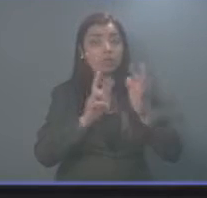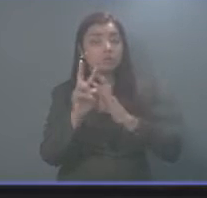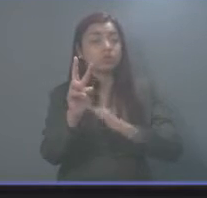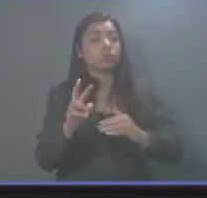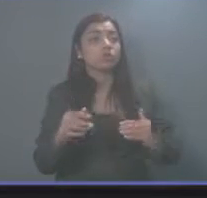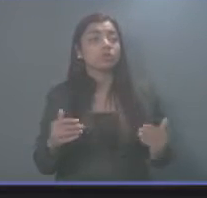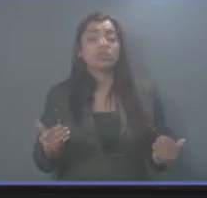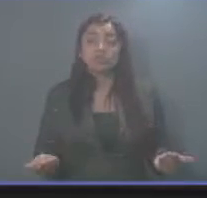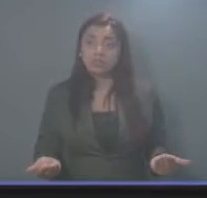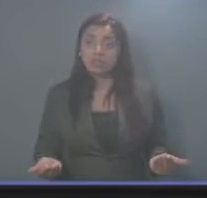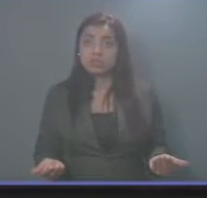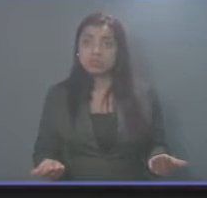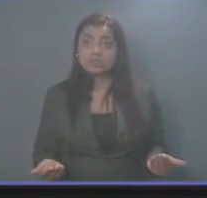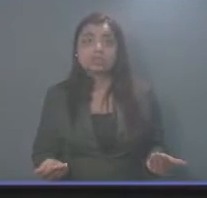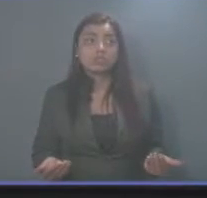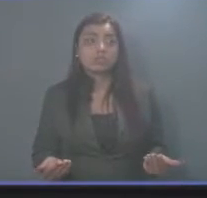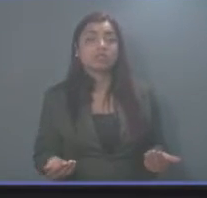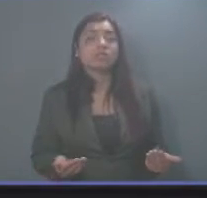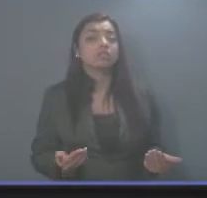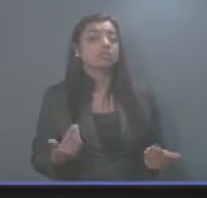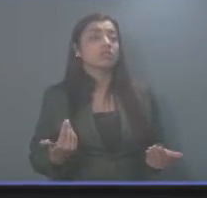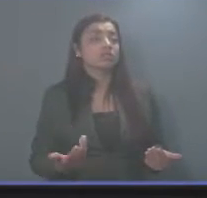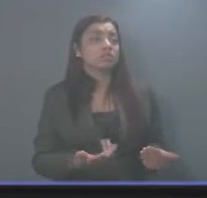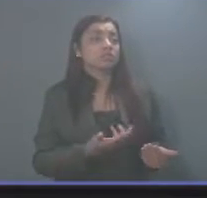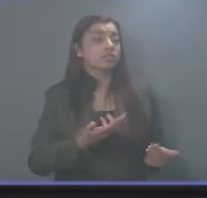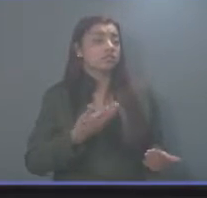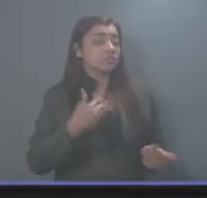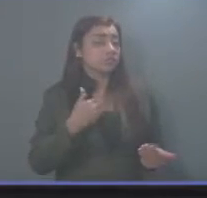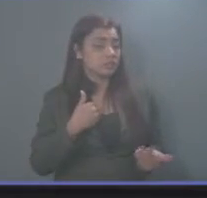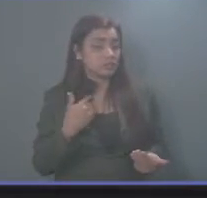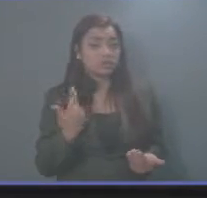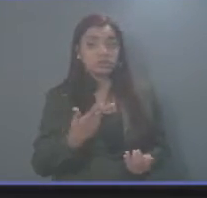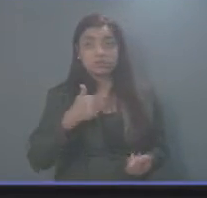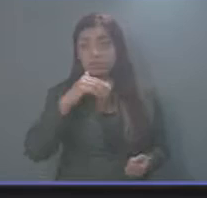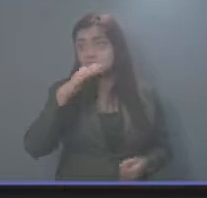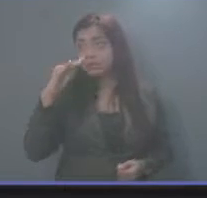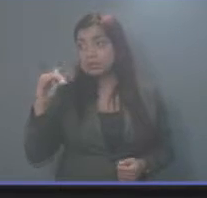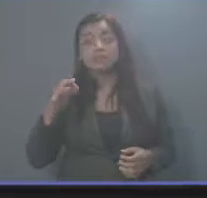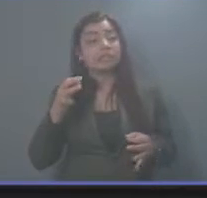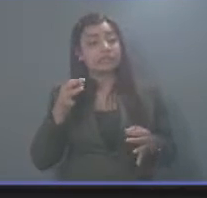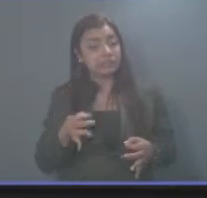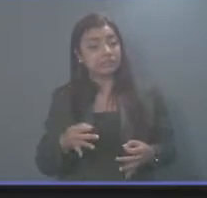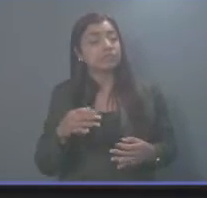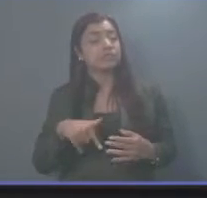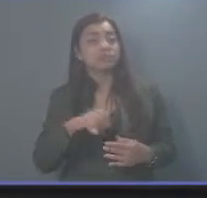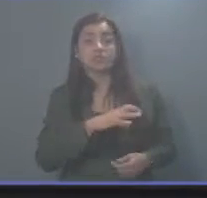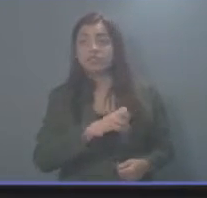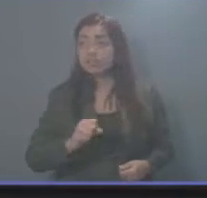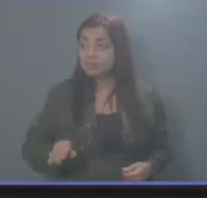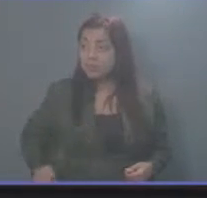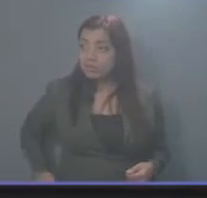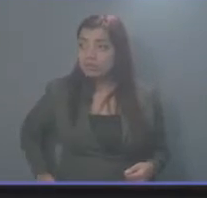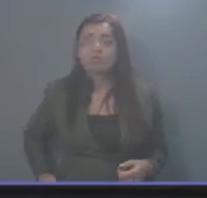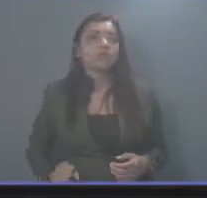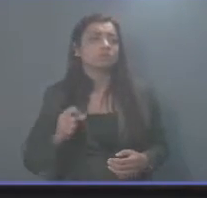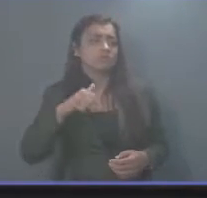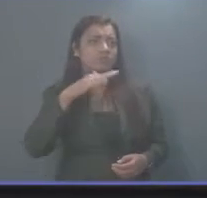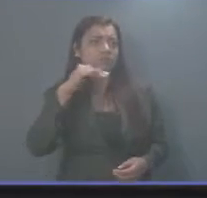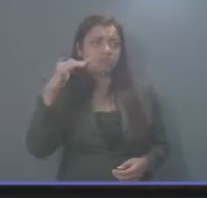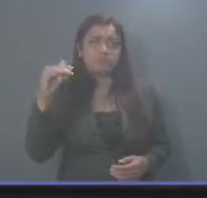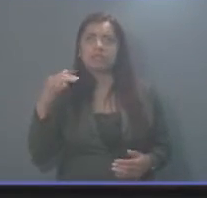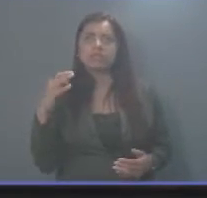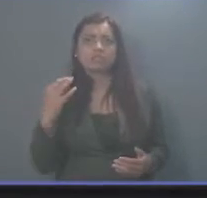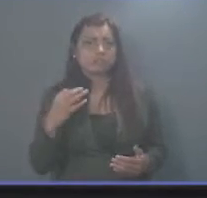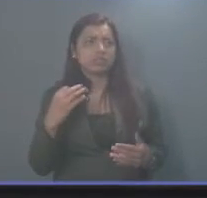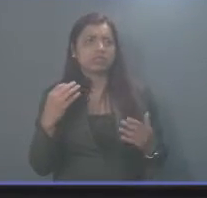oposición ideológica que tengamos en nuestro país y principalmente en El Salvador, un país